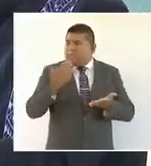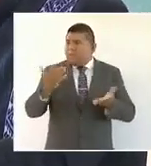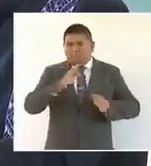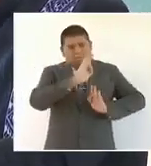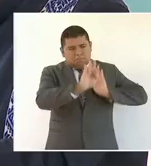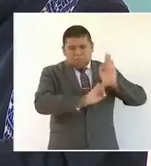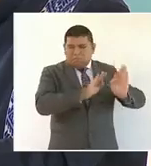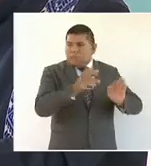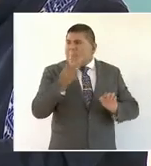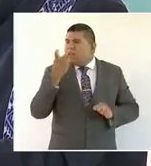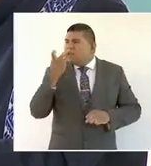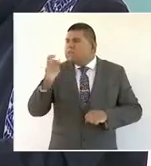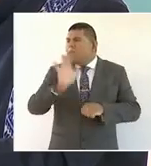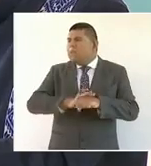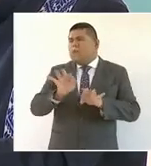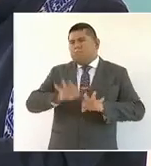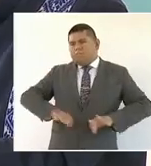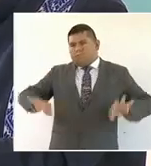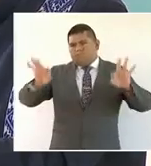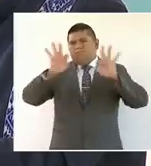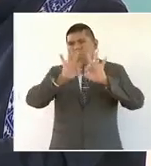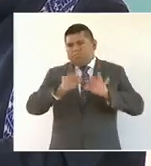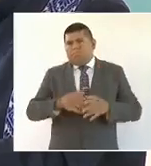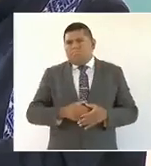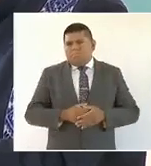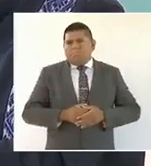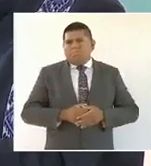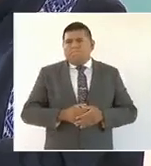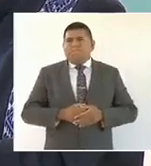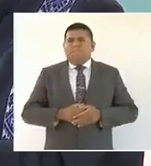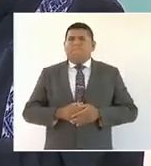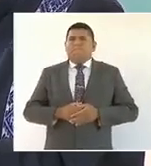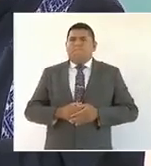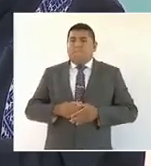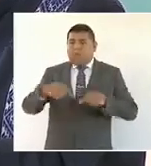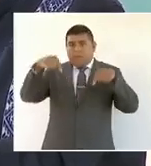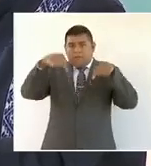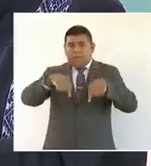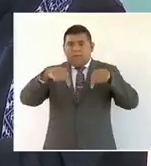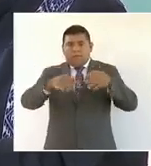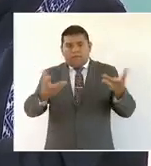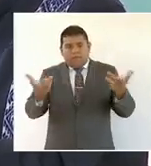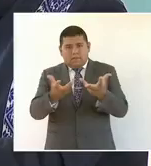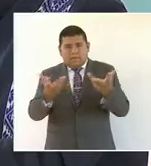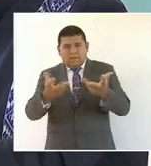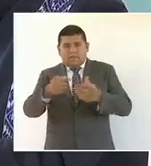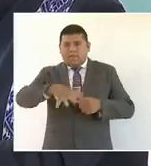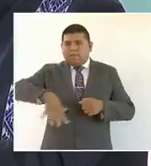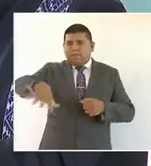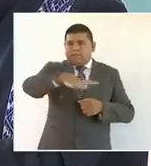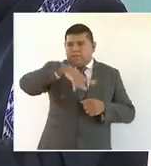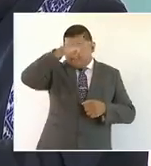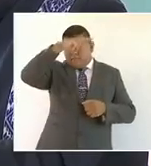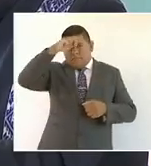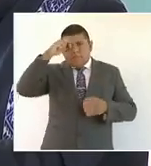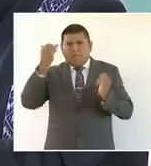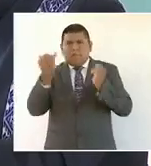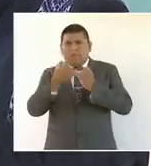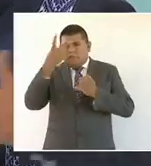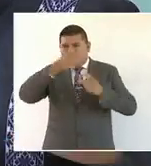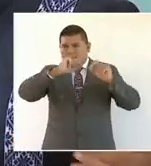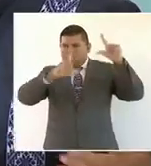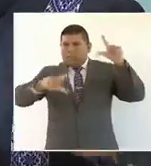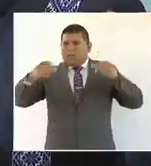prójimo. Eso es lo más importante, lo que estamos haciendo aquí en Nayarit y en todo el